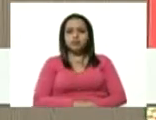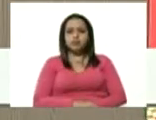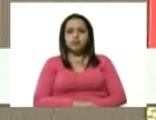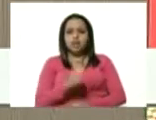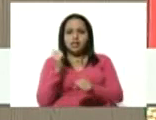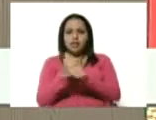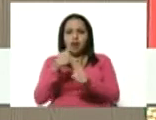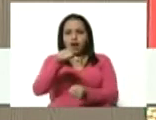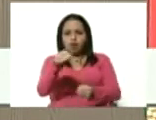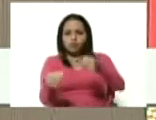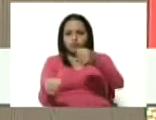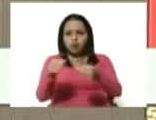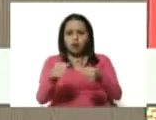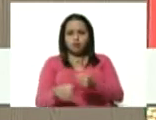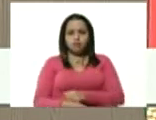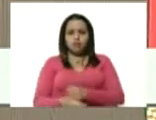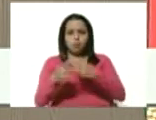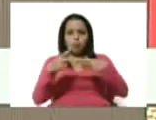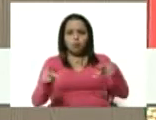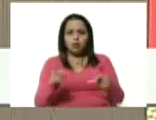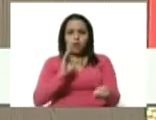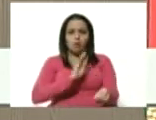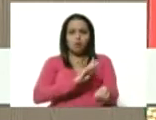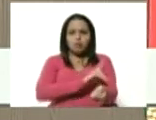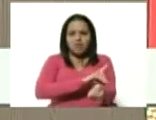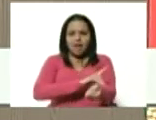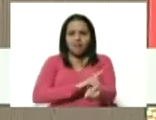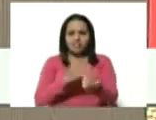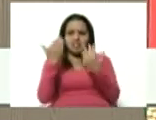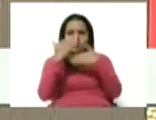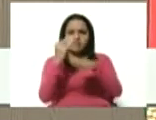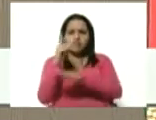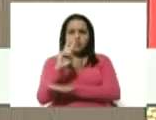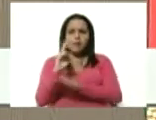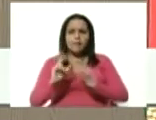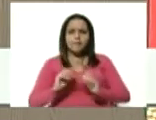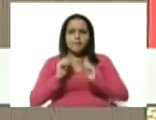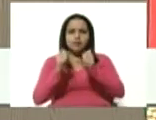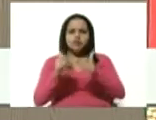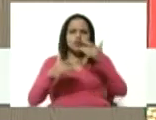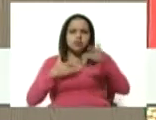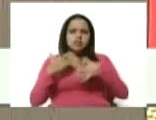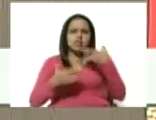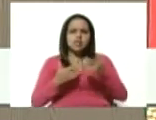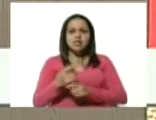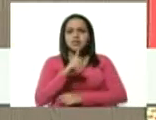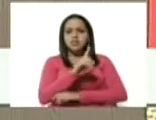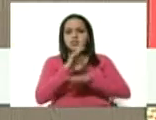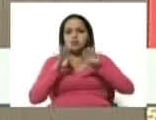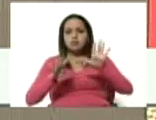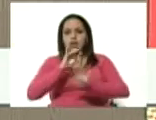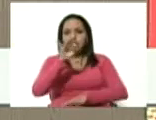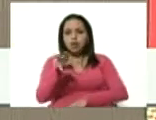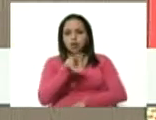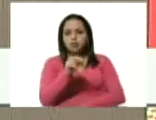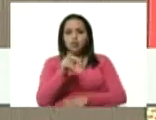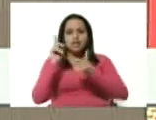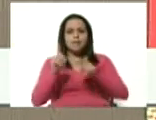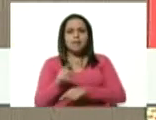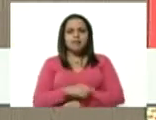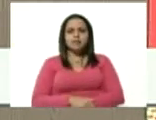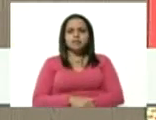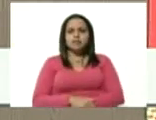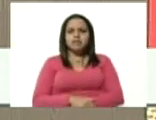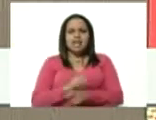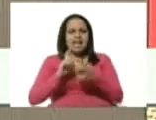transporte público con diabetes tipo 2, inició sus síntomas el 19 de junio. Igual con malestar